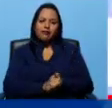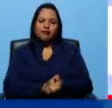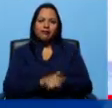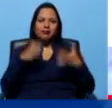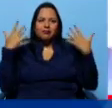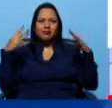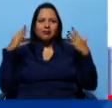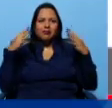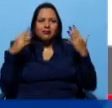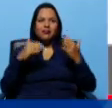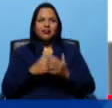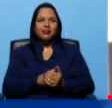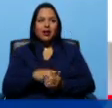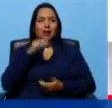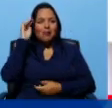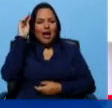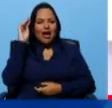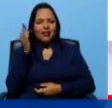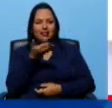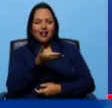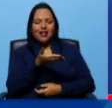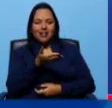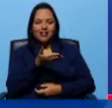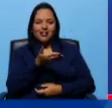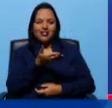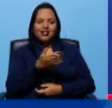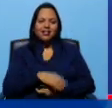maestra Cilita.